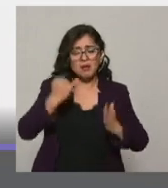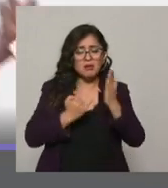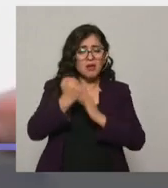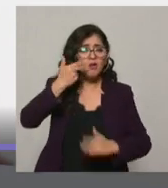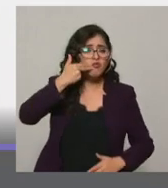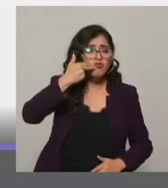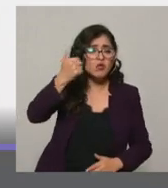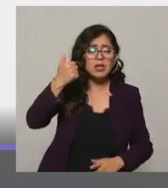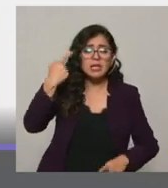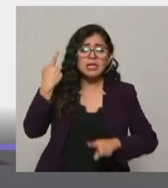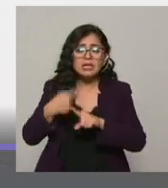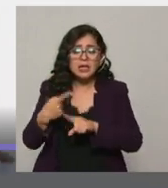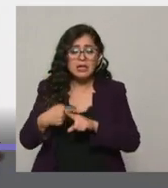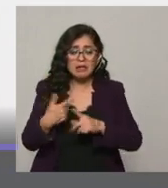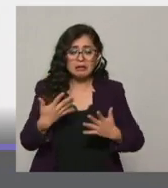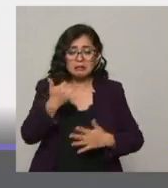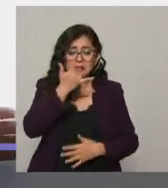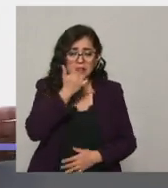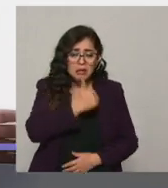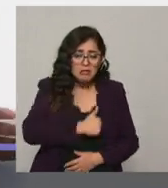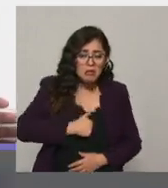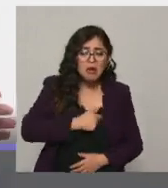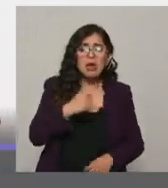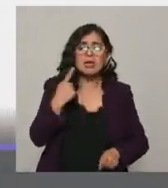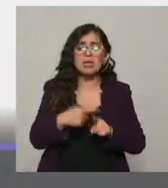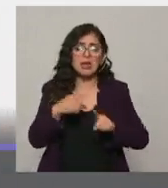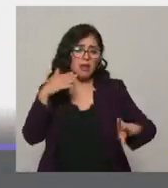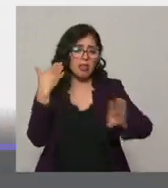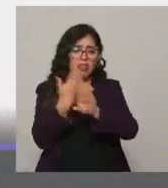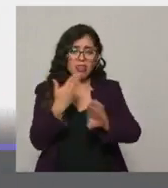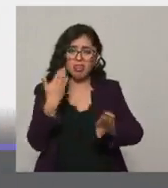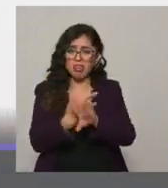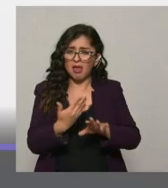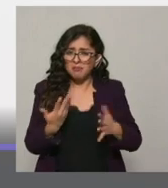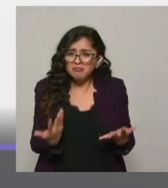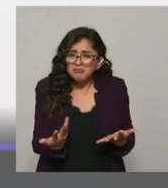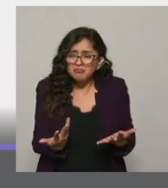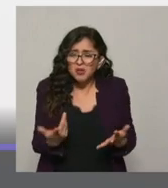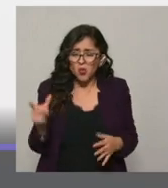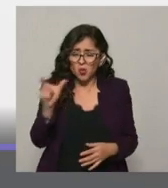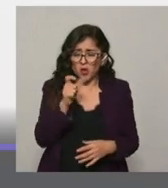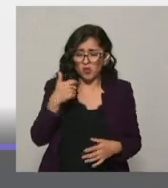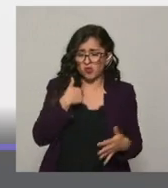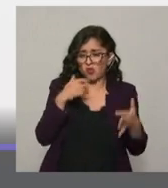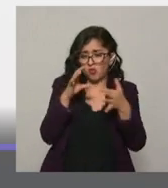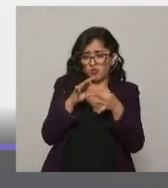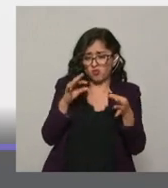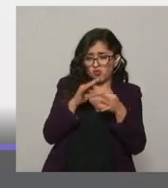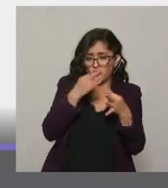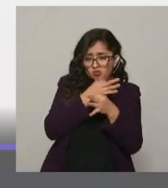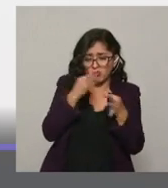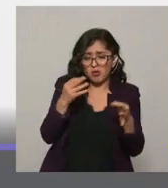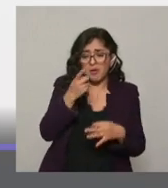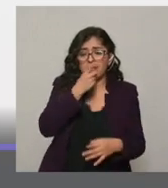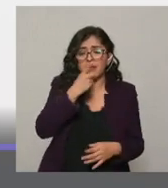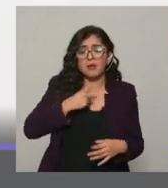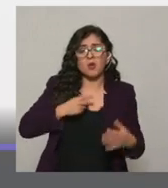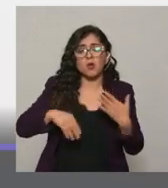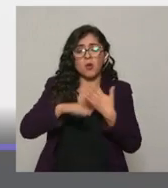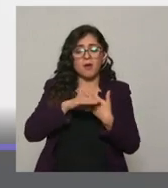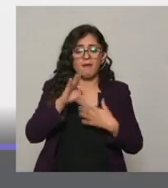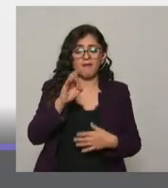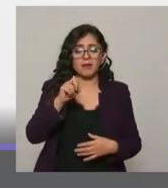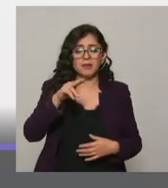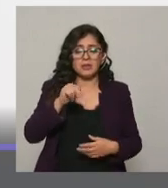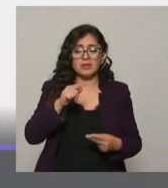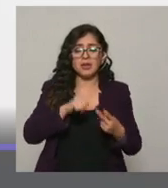a lamentarlo en redes sociales? Perdón. Y acosar a... Cuando yo hago ese comentario, bueno, me tacharon de feminista, de